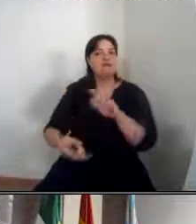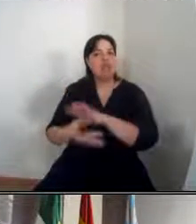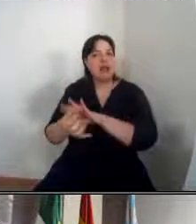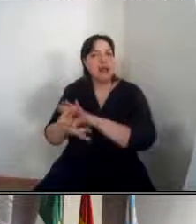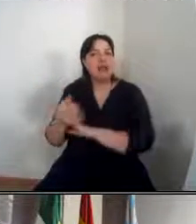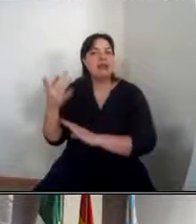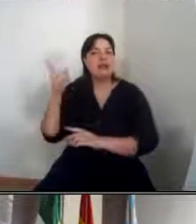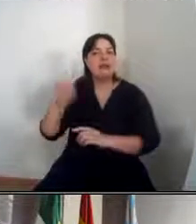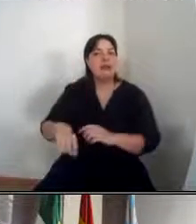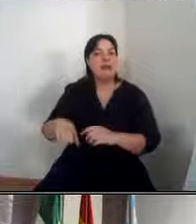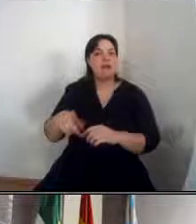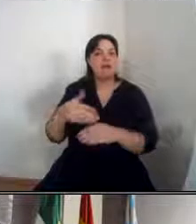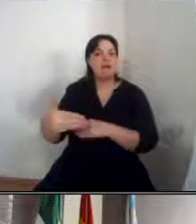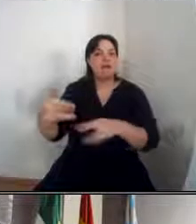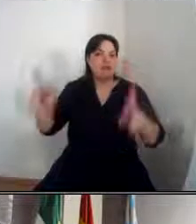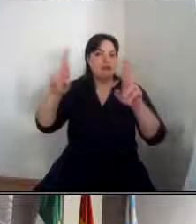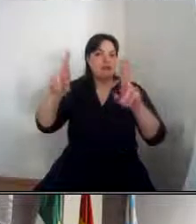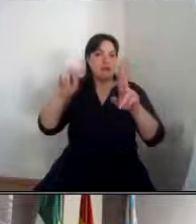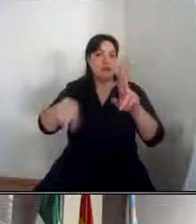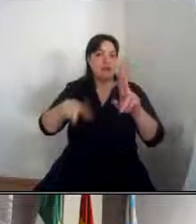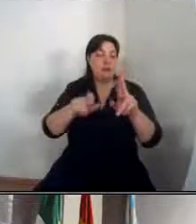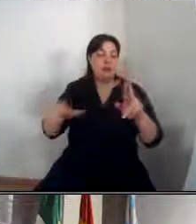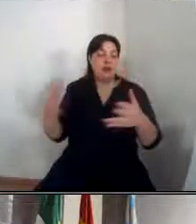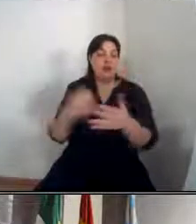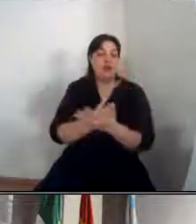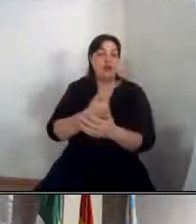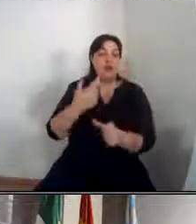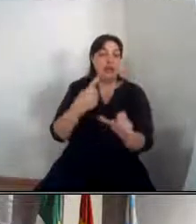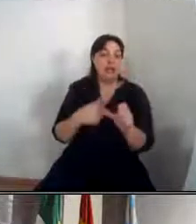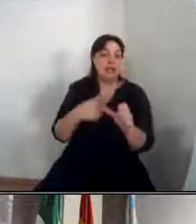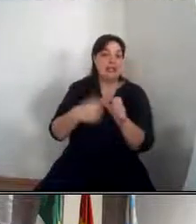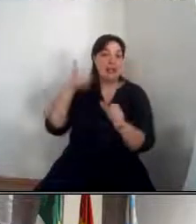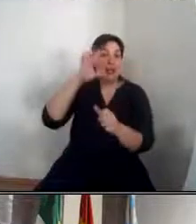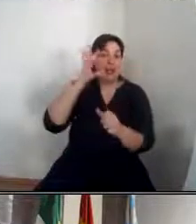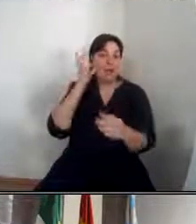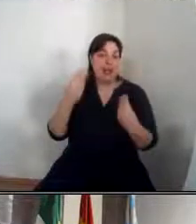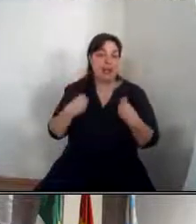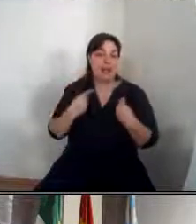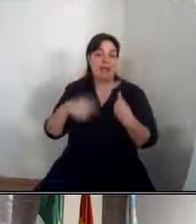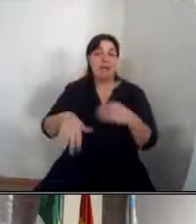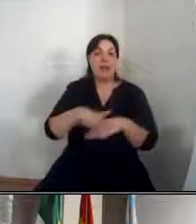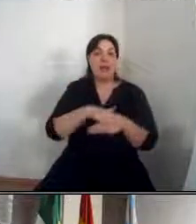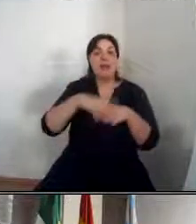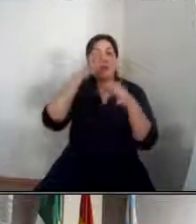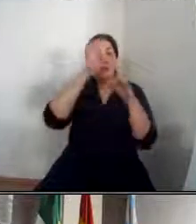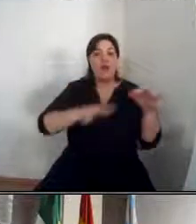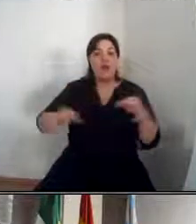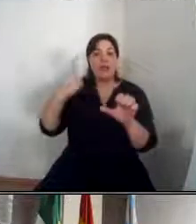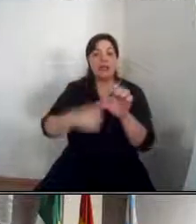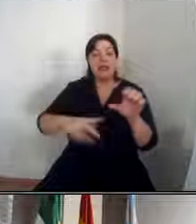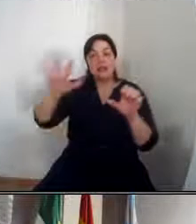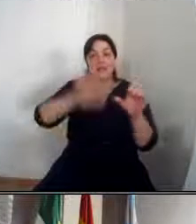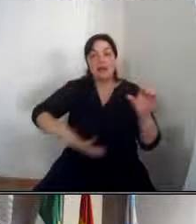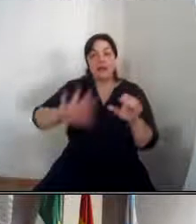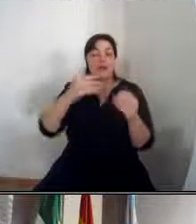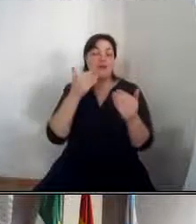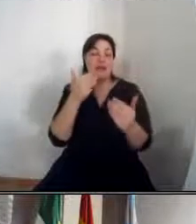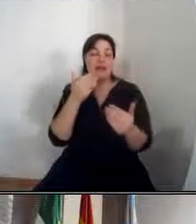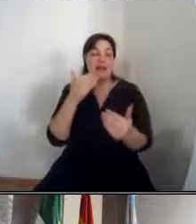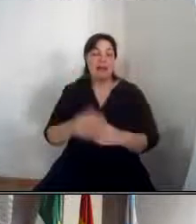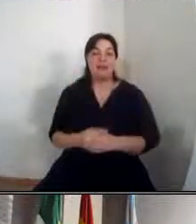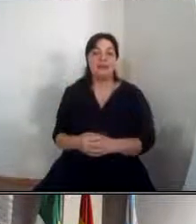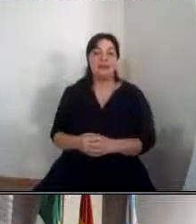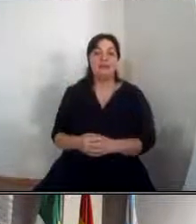todos, y sobre todo para todos los extremeños y para toda la administración local de Extremadura. Muchas gracias y